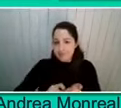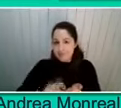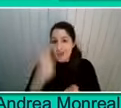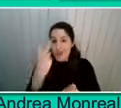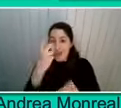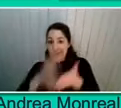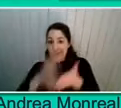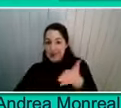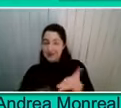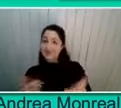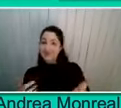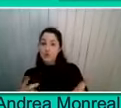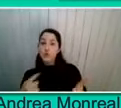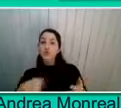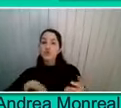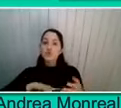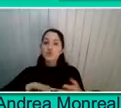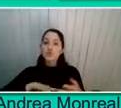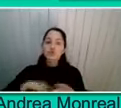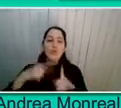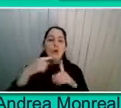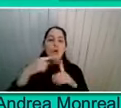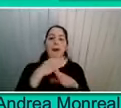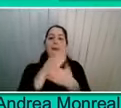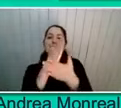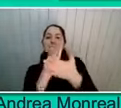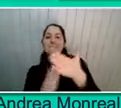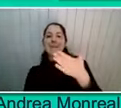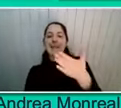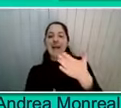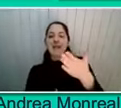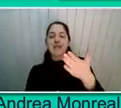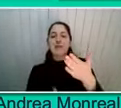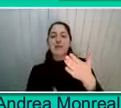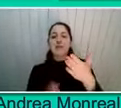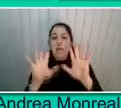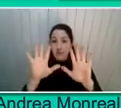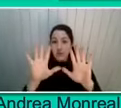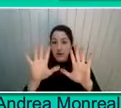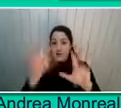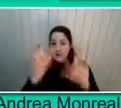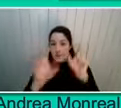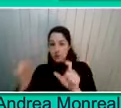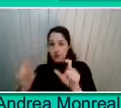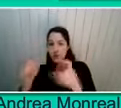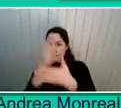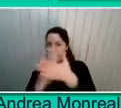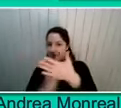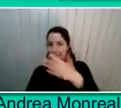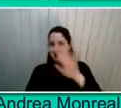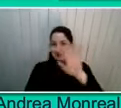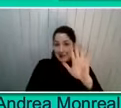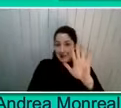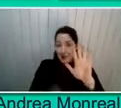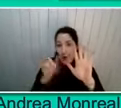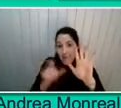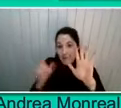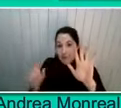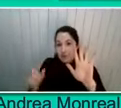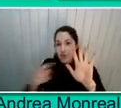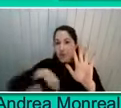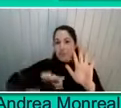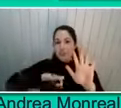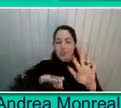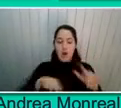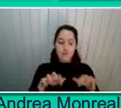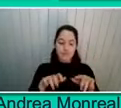estábamos dedicados a meter datos en un computador. Porque al ser un laboratorio que estaba fuera del hospital, fuera de la red